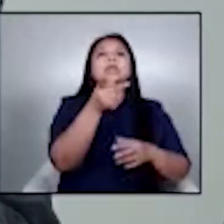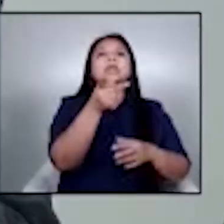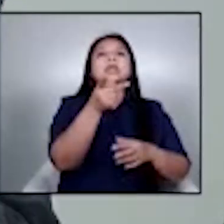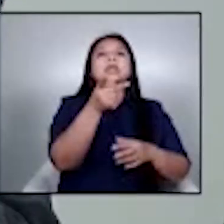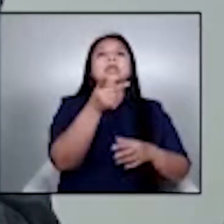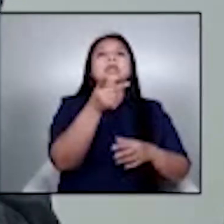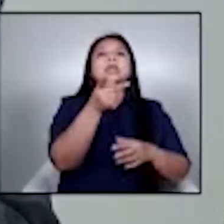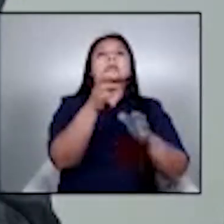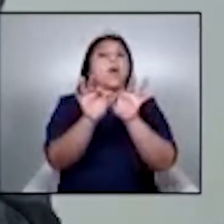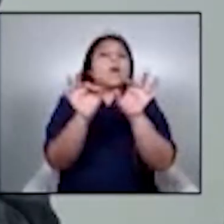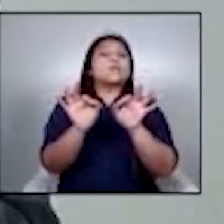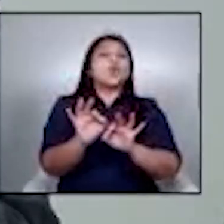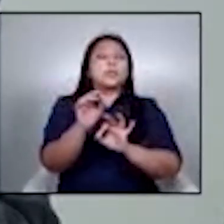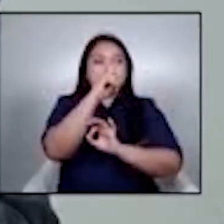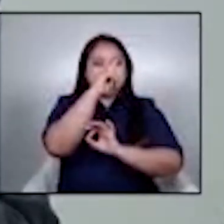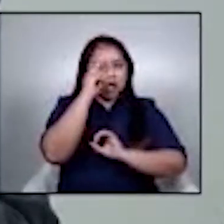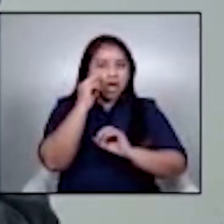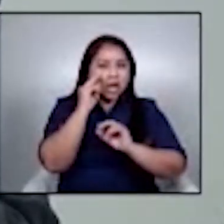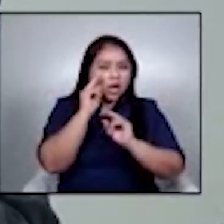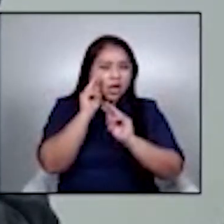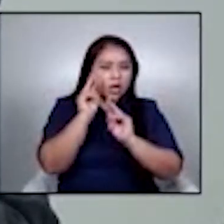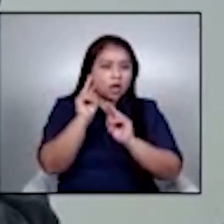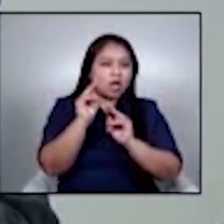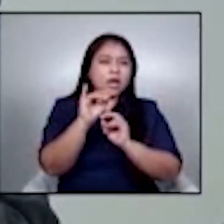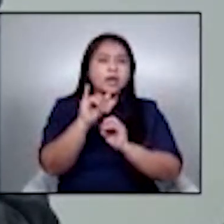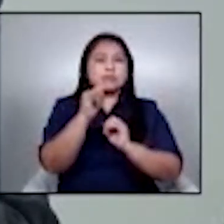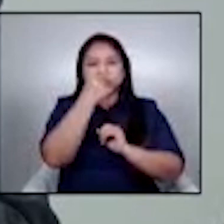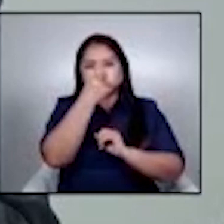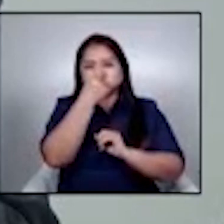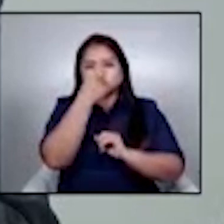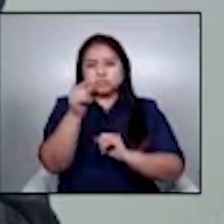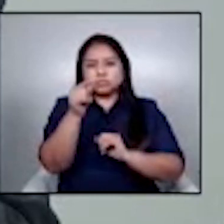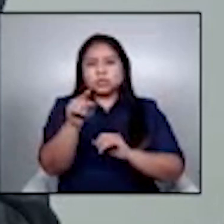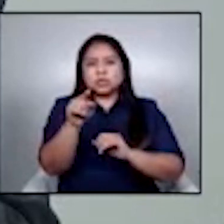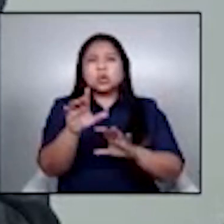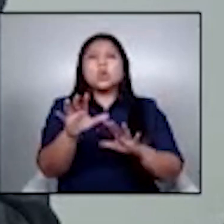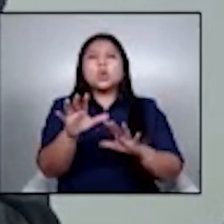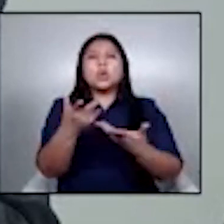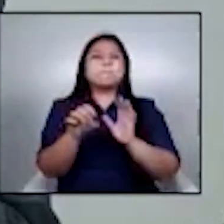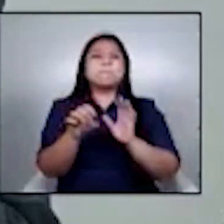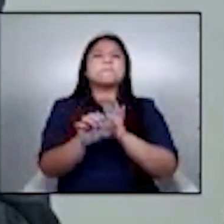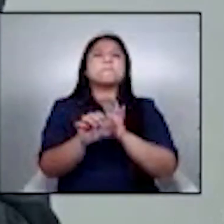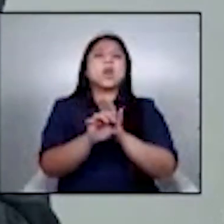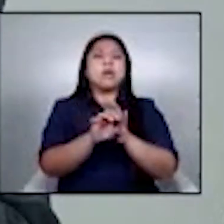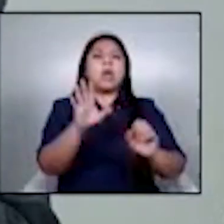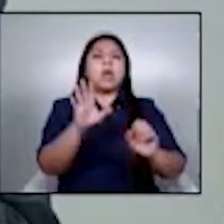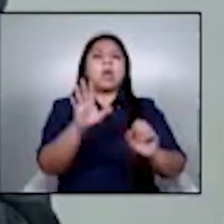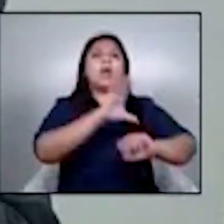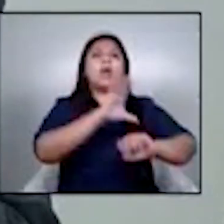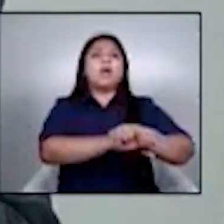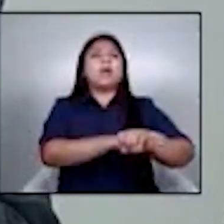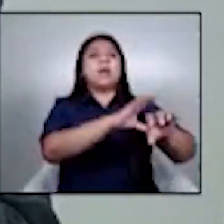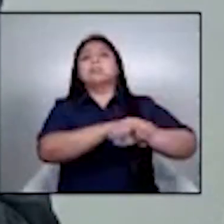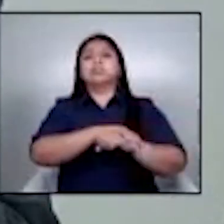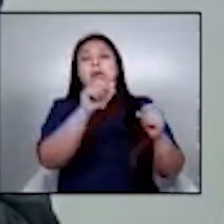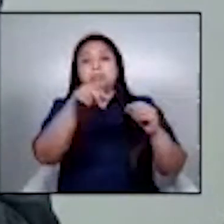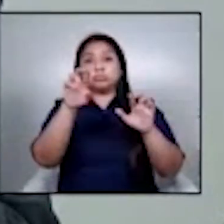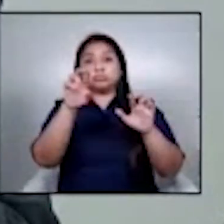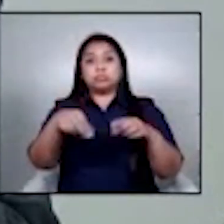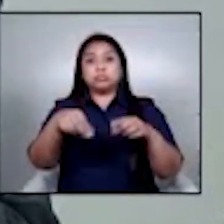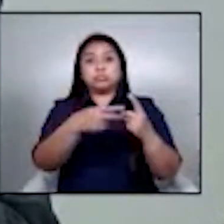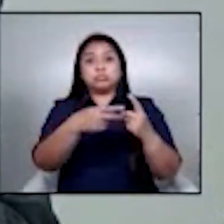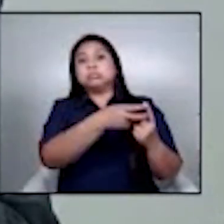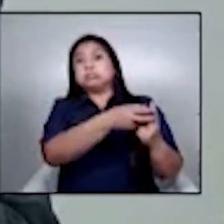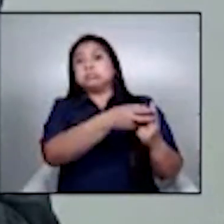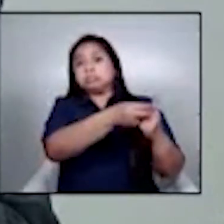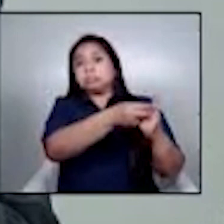de operar, lo hacían reteniendo a las personas en contra de su voluntad y posteriormente les exigían dinero a cambio